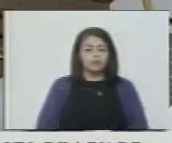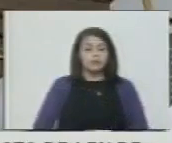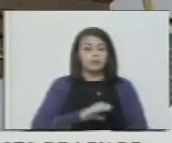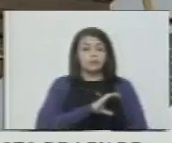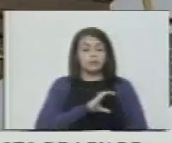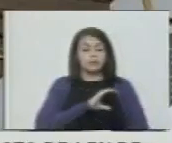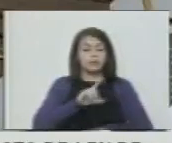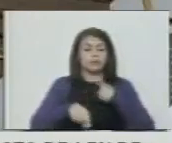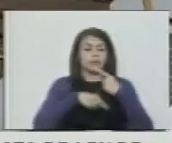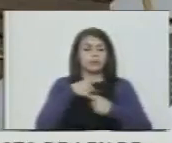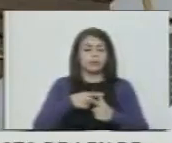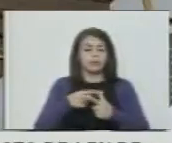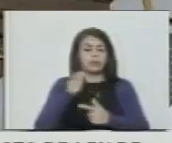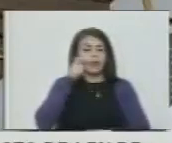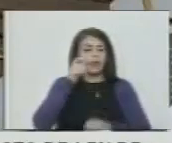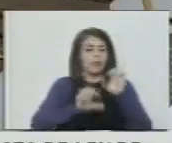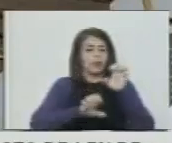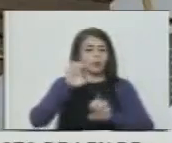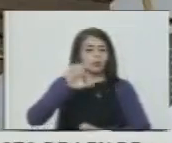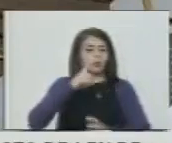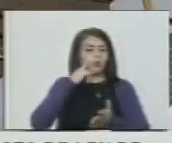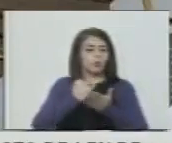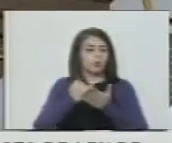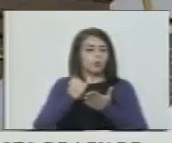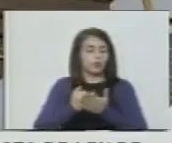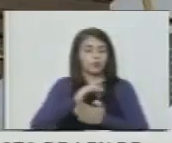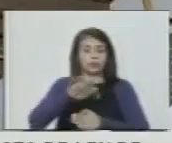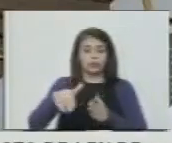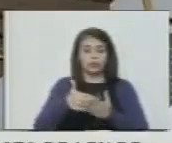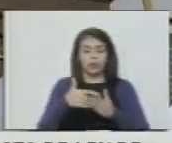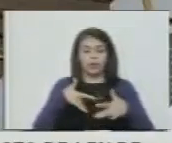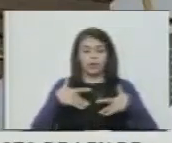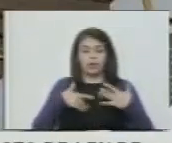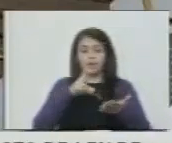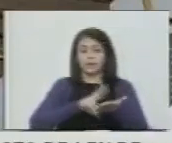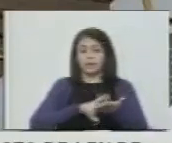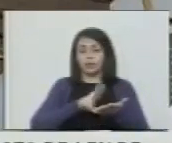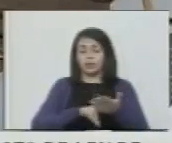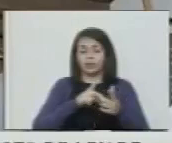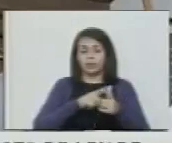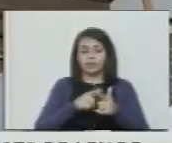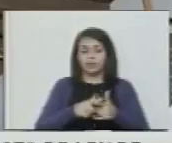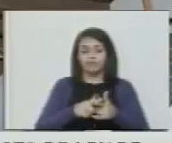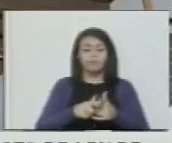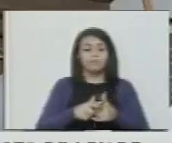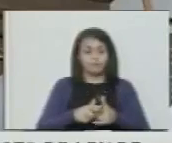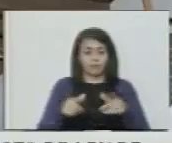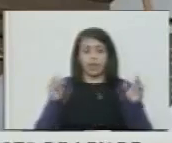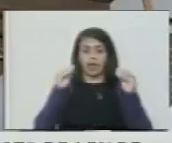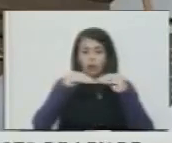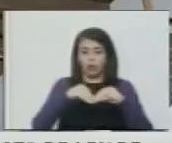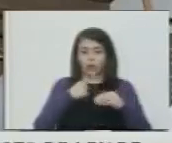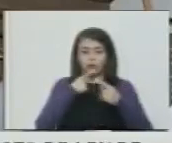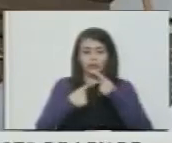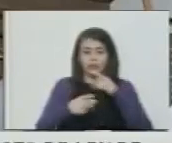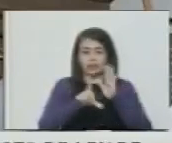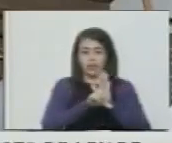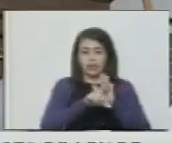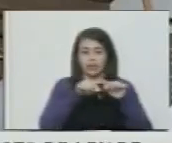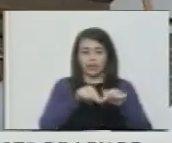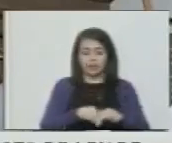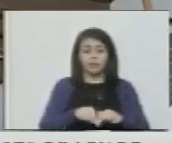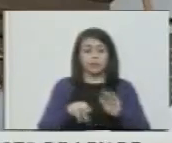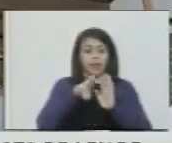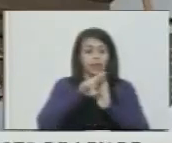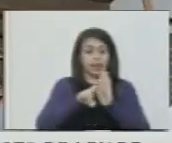concomitante y posterior, supervisión, verificación y fiscalización de la actividad aseguradora, en los términos establecidos en la presente ley,